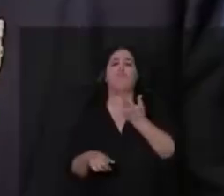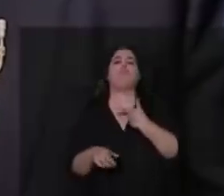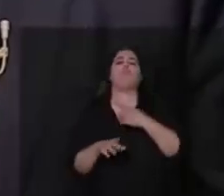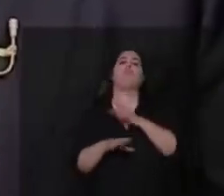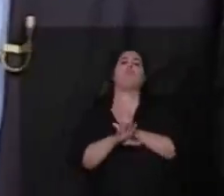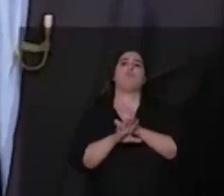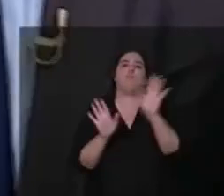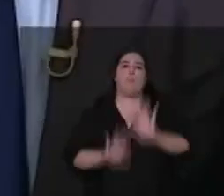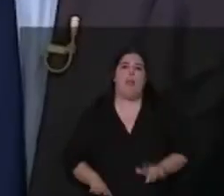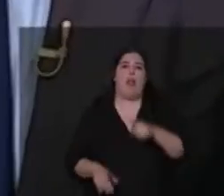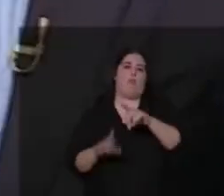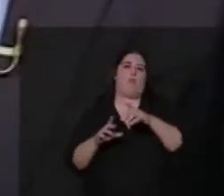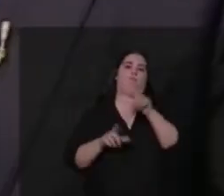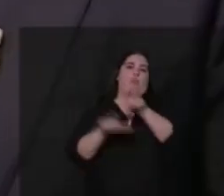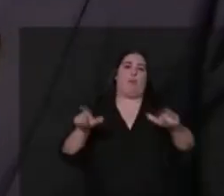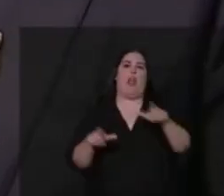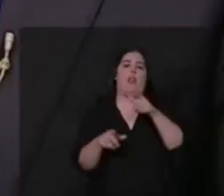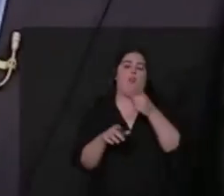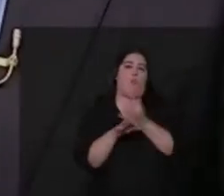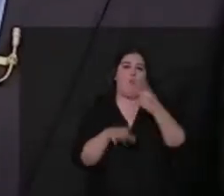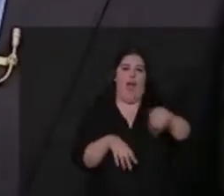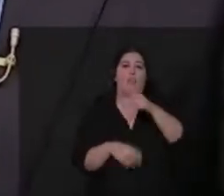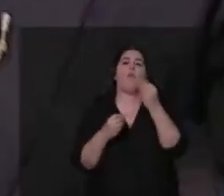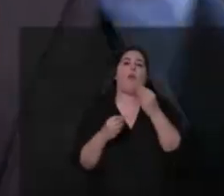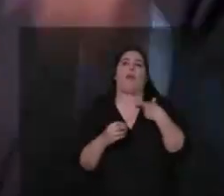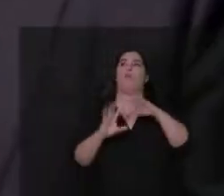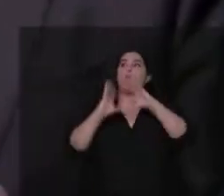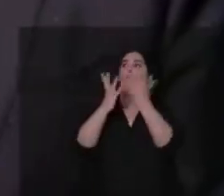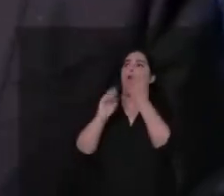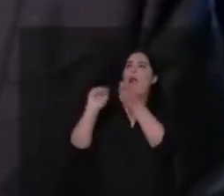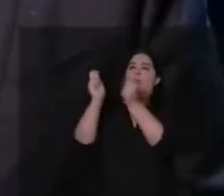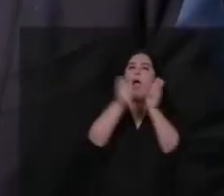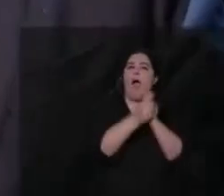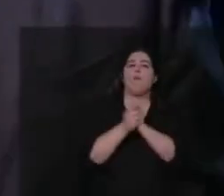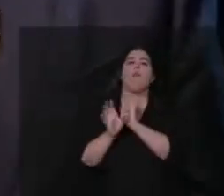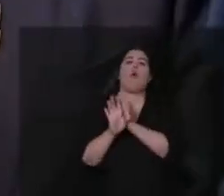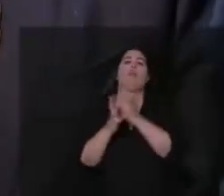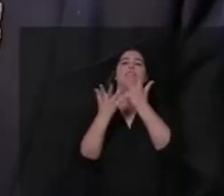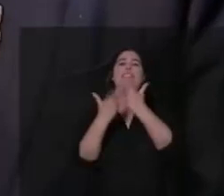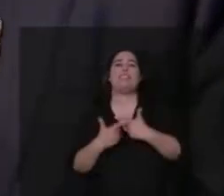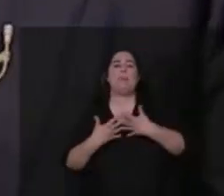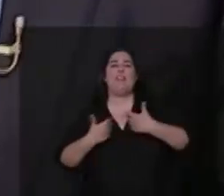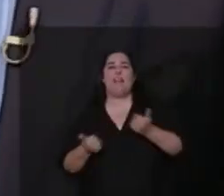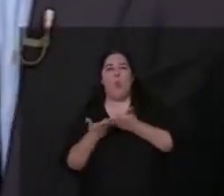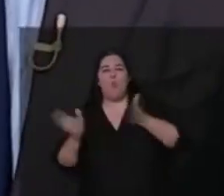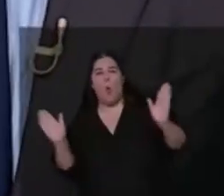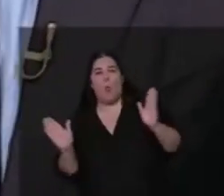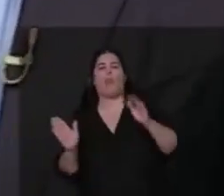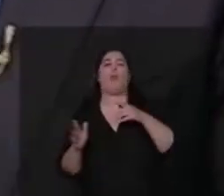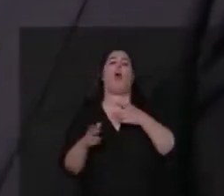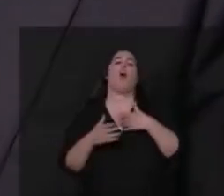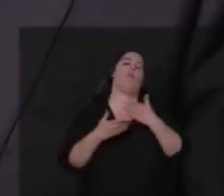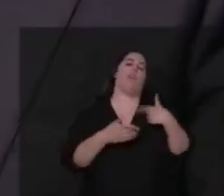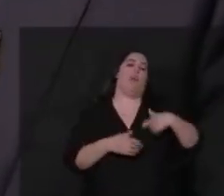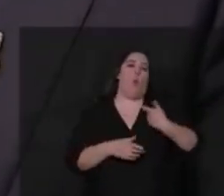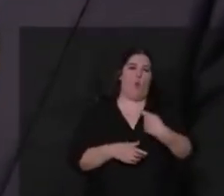el mundo está cambiando hacia la atención domiciliaria, la integración del sistema de salud pública, del sistema de seguridad